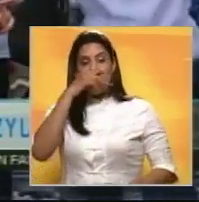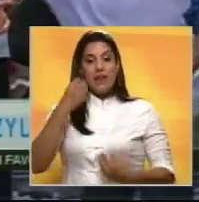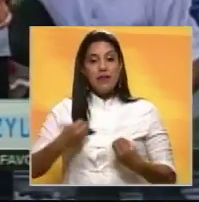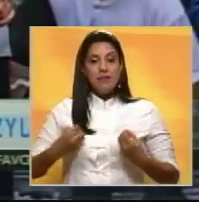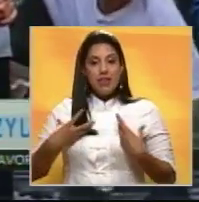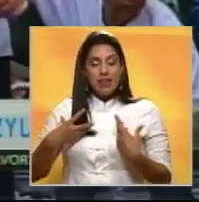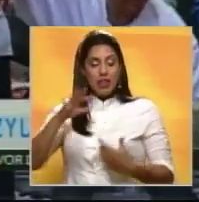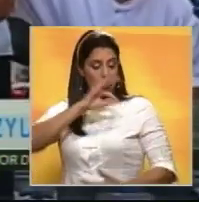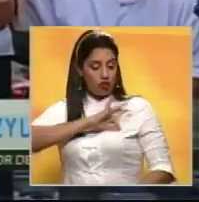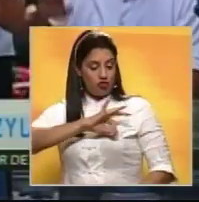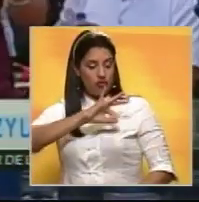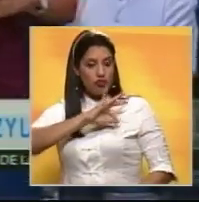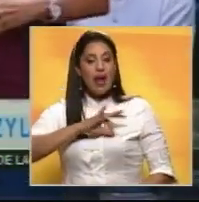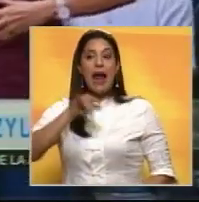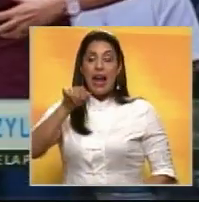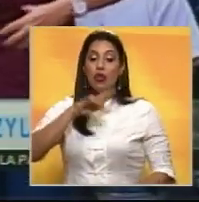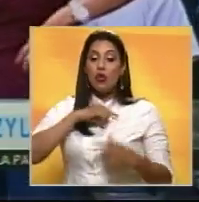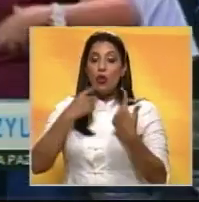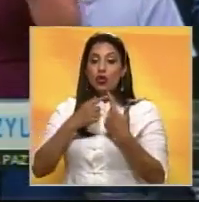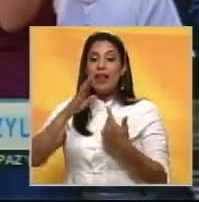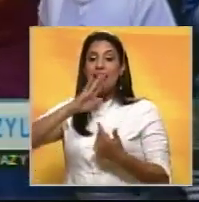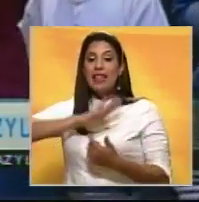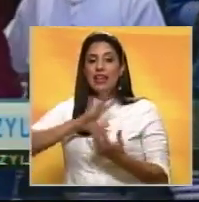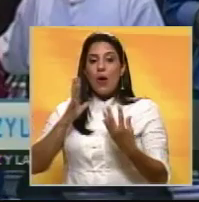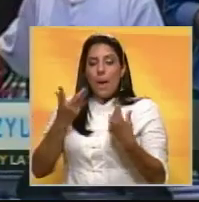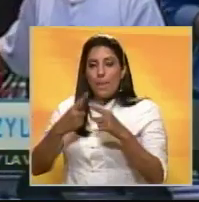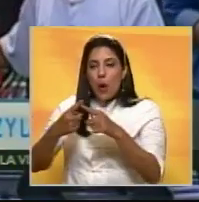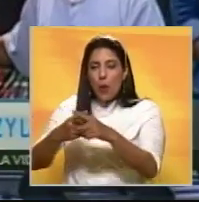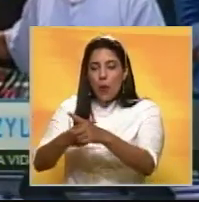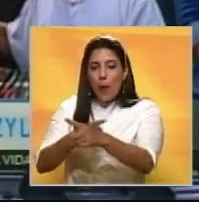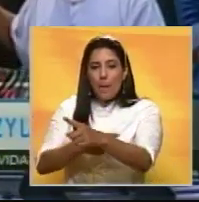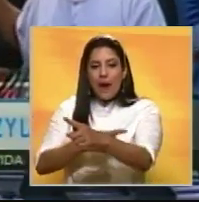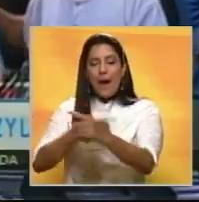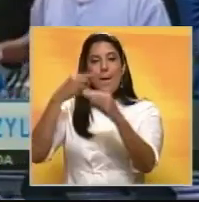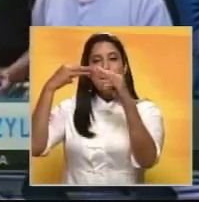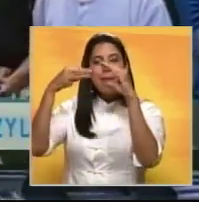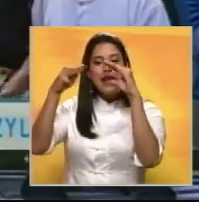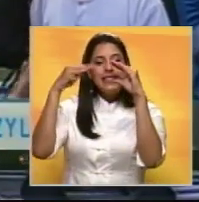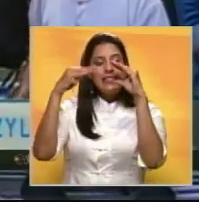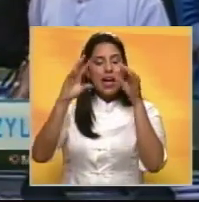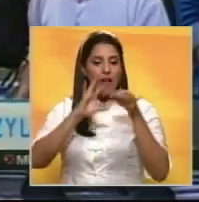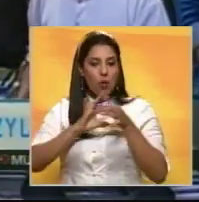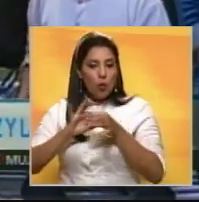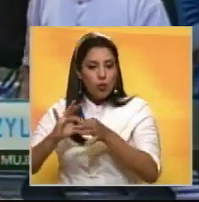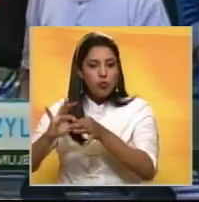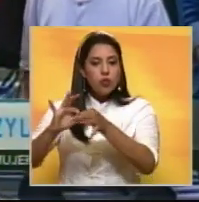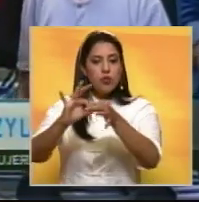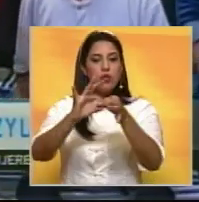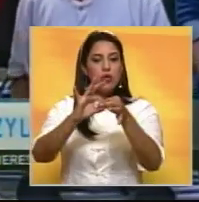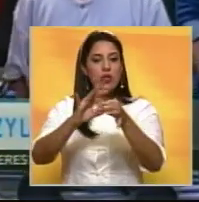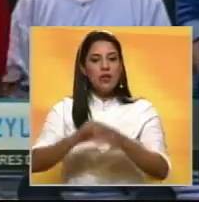vida social. Ahí tenemos que estar multiplicando el mensaje de unidad.